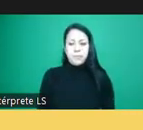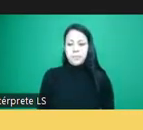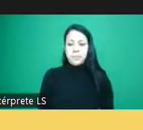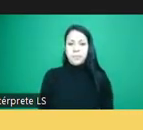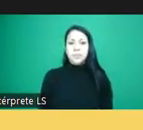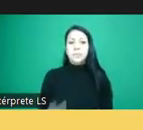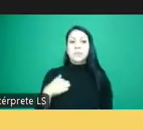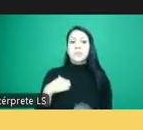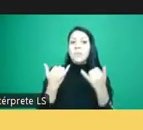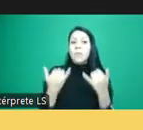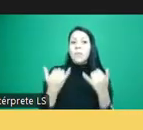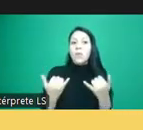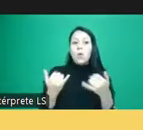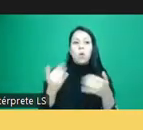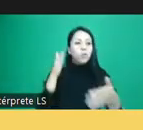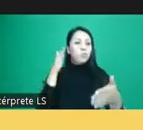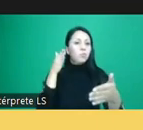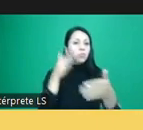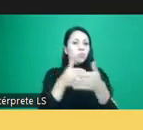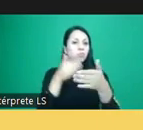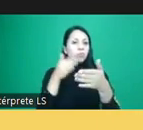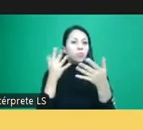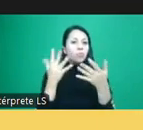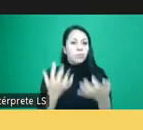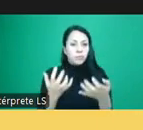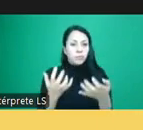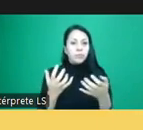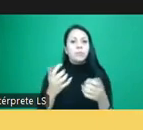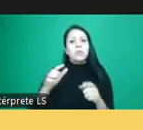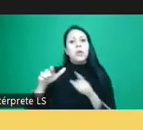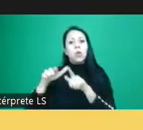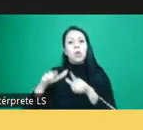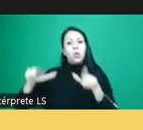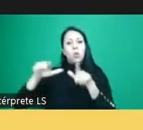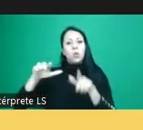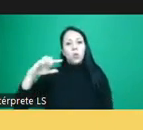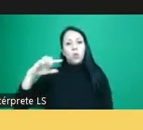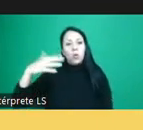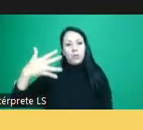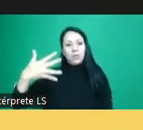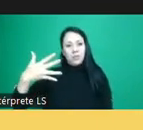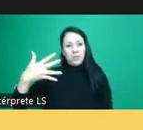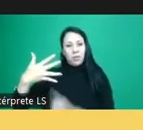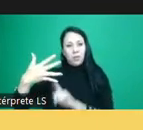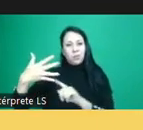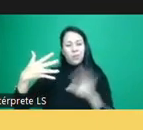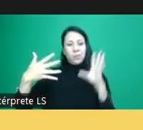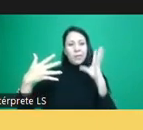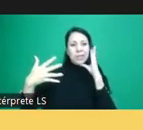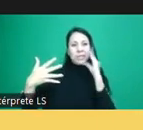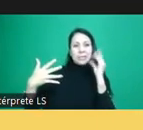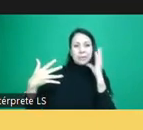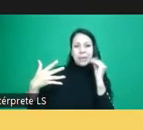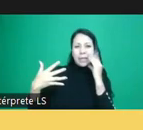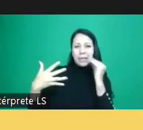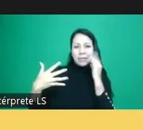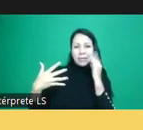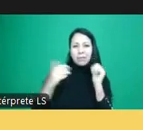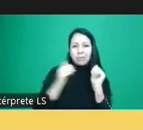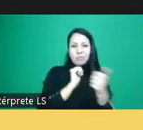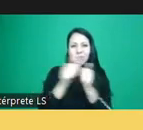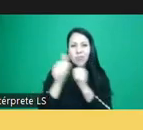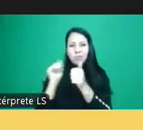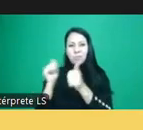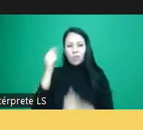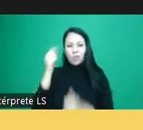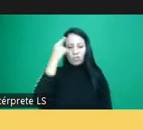Hoy quiero denunciar el lugar 5 donde ubicaste la experiencia injusta y la forma como la representaron y decirles que